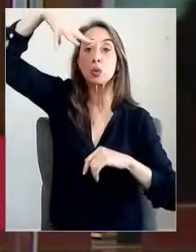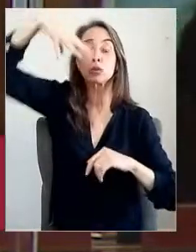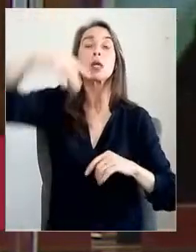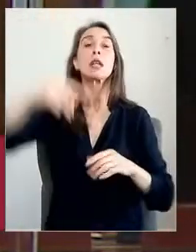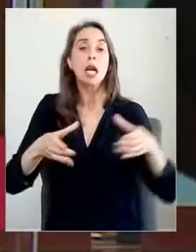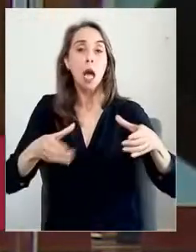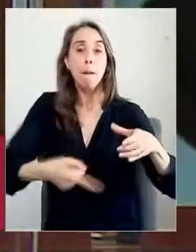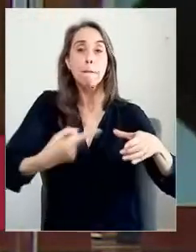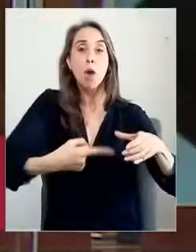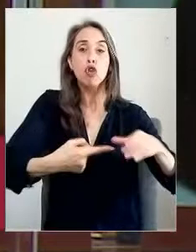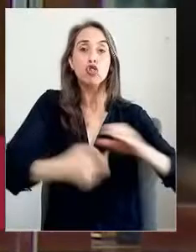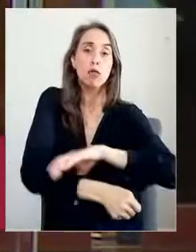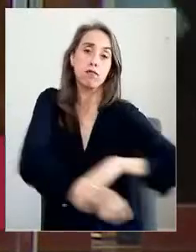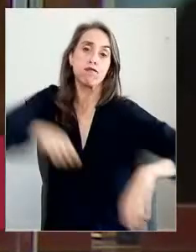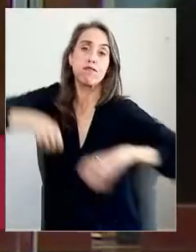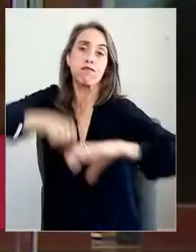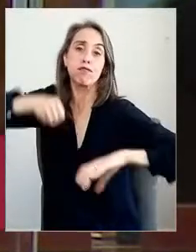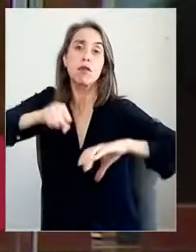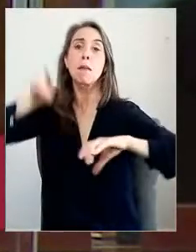cordillera.